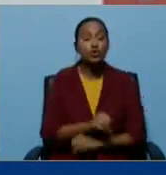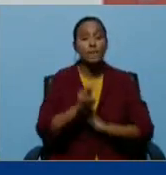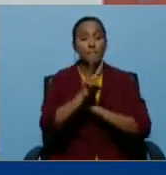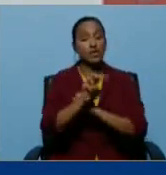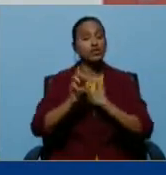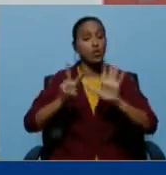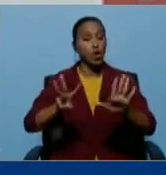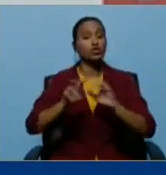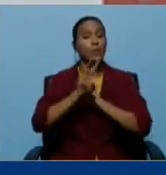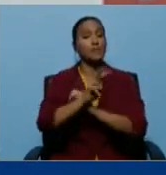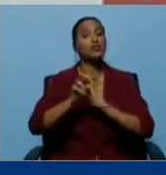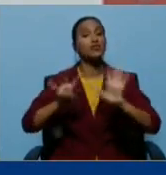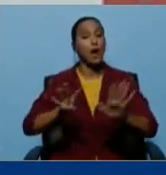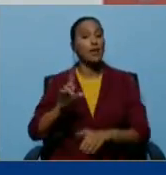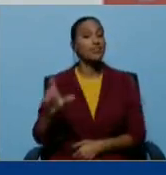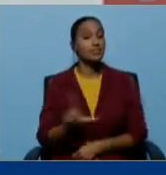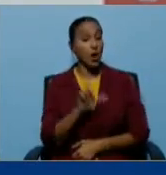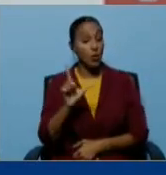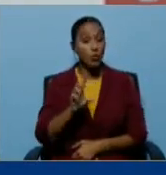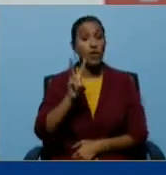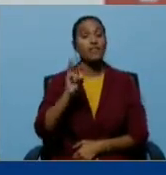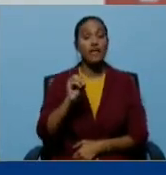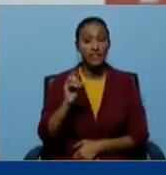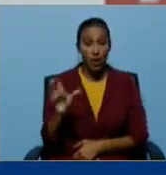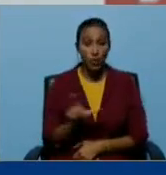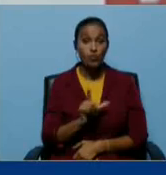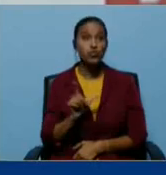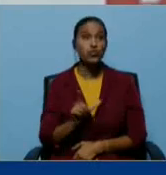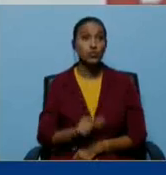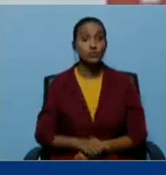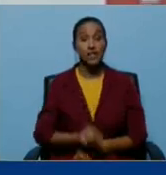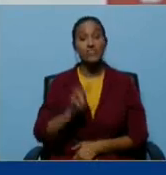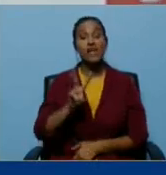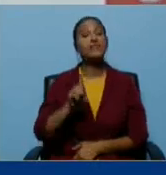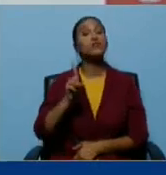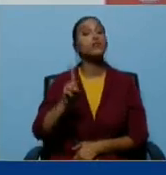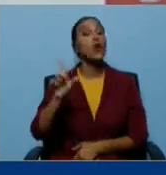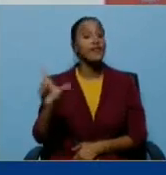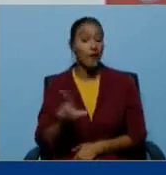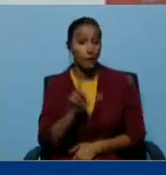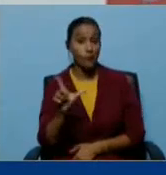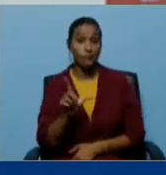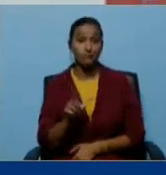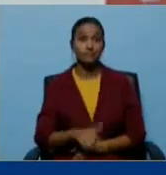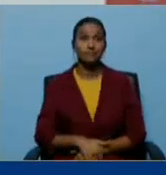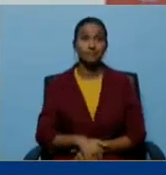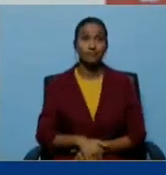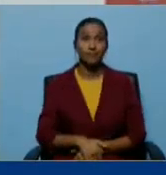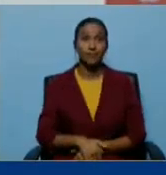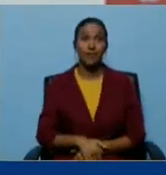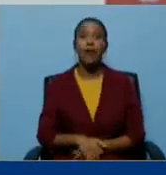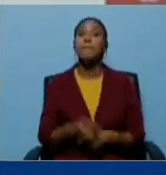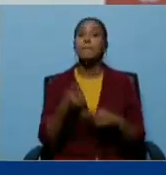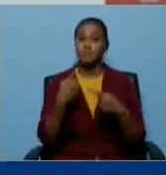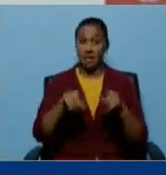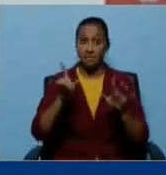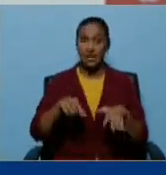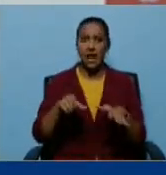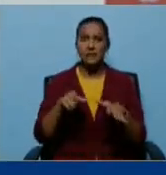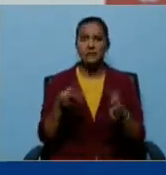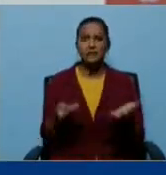de julio, del 30 de julio, del 31 de julio. Pero además fueron más allá,